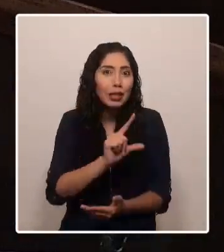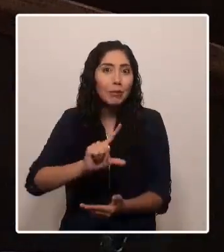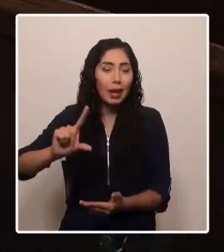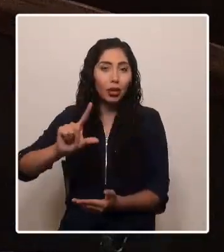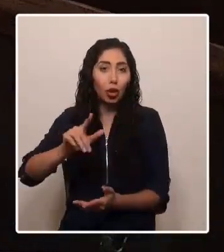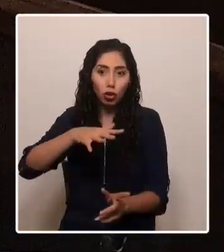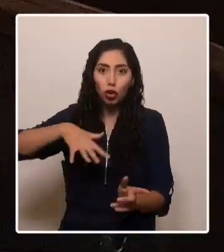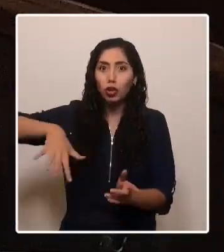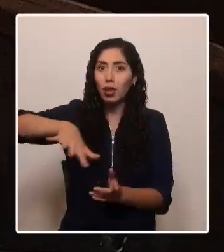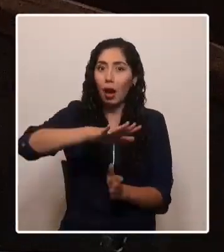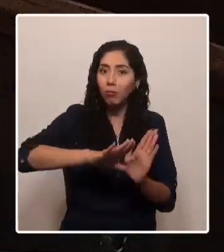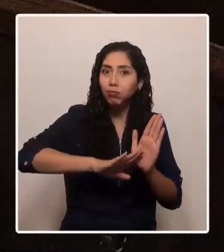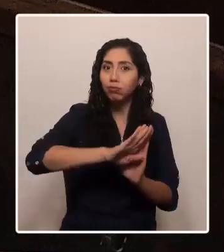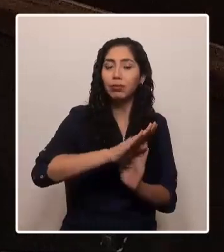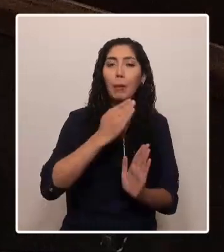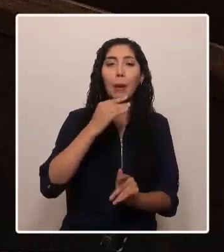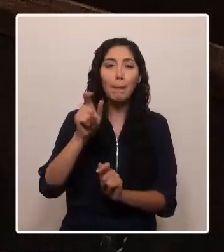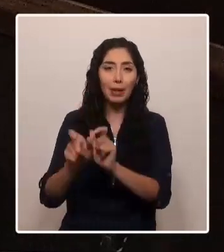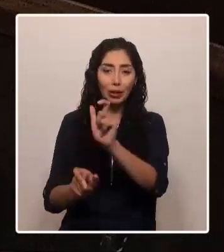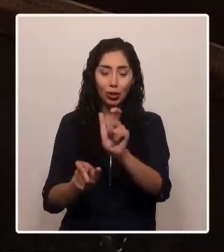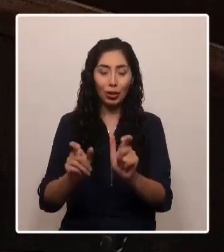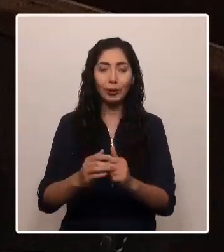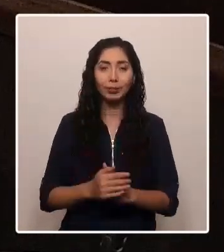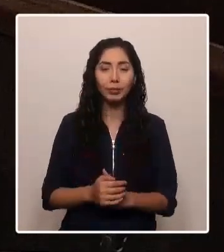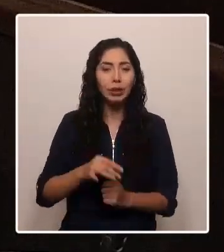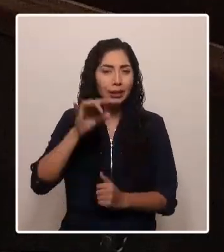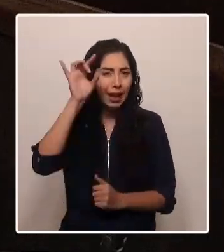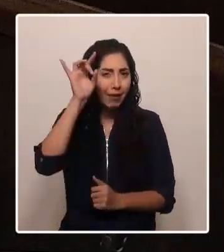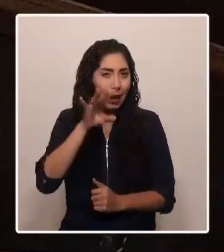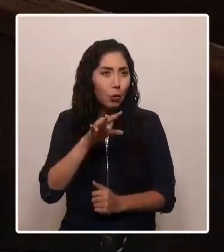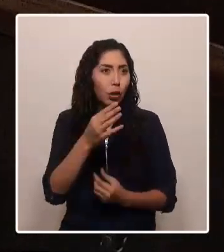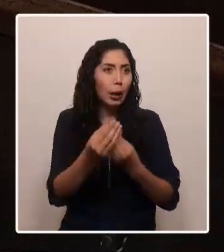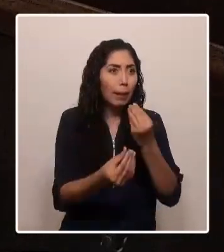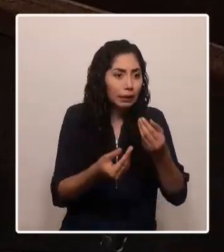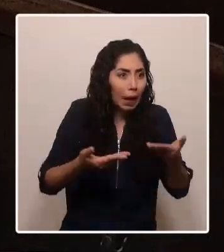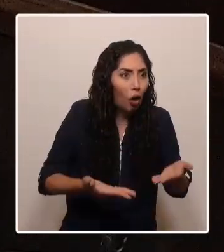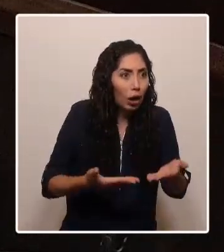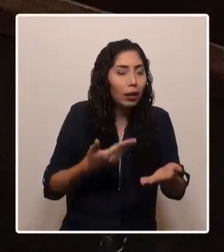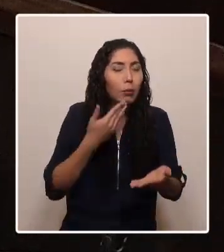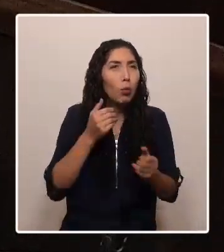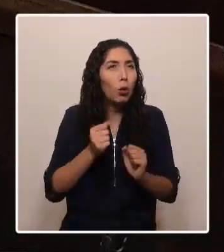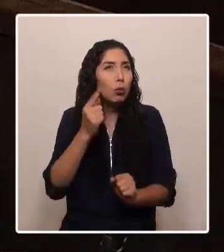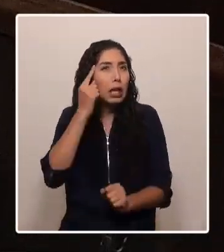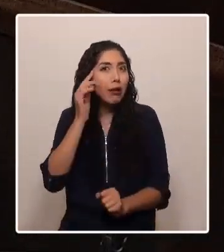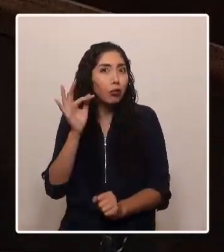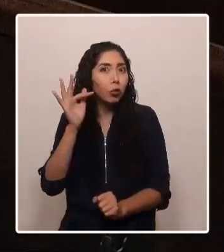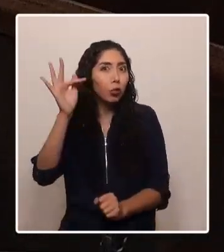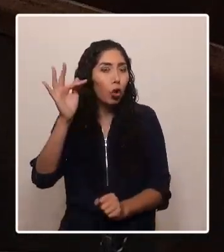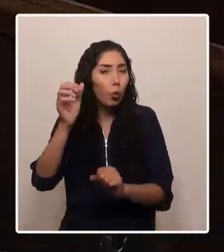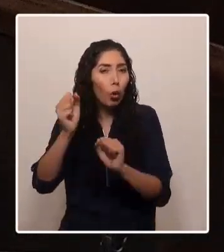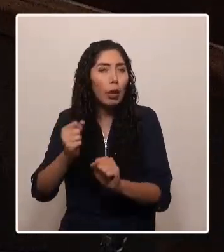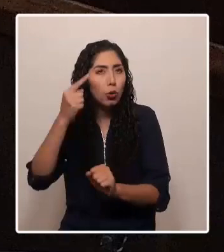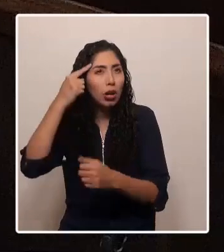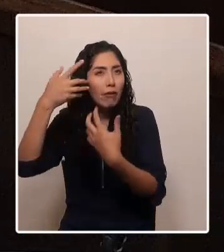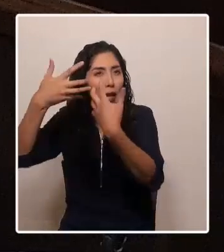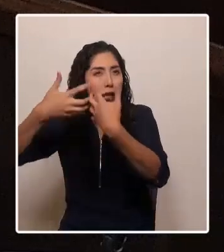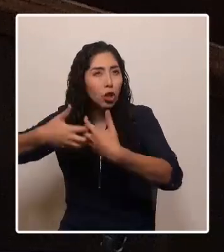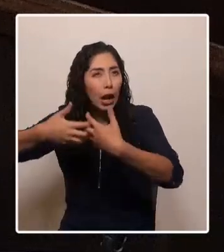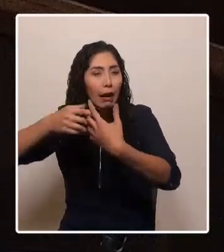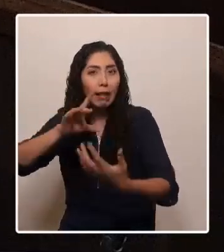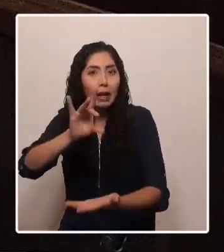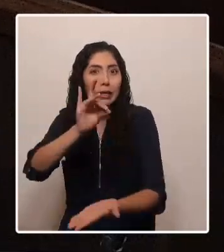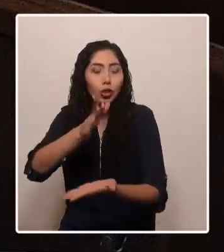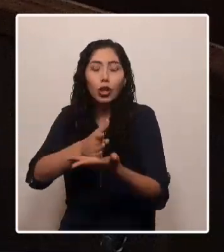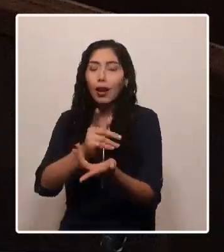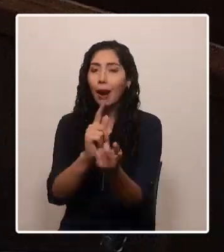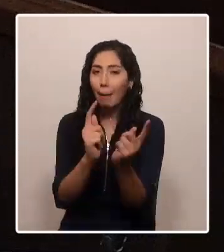personas. Sabemos lo que nos pasa, podemos prever situaciones futuras, podemos reflexionar y cambiar el rumbo de nuestras decisiones. Las personas